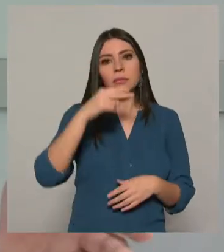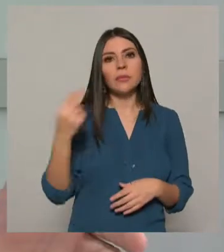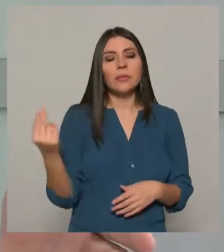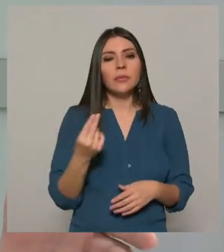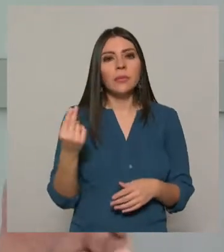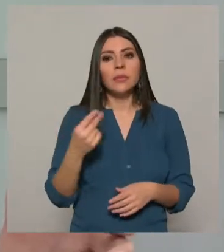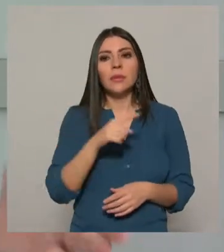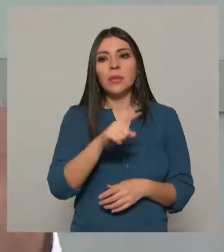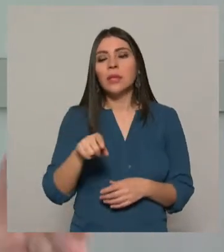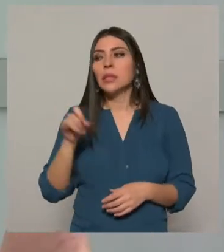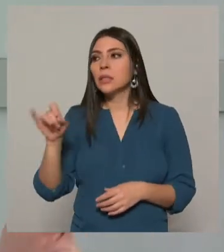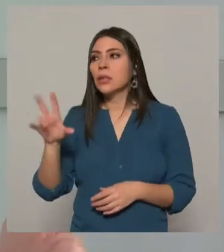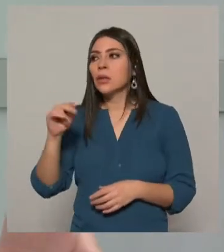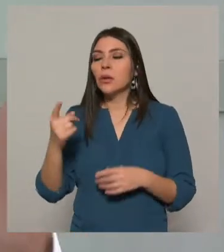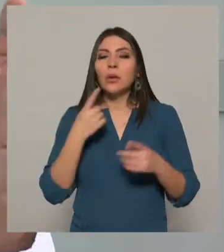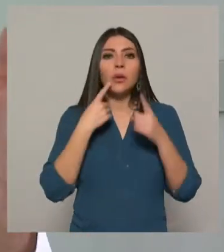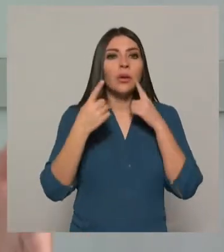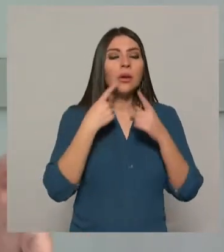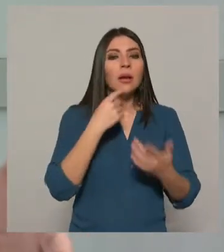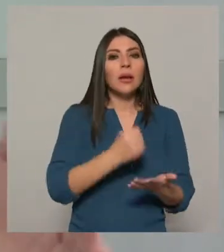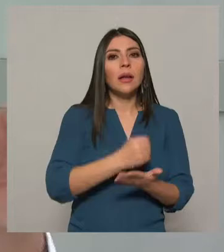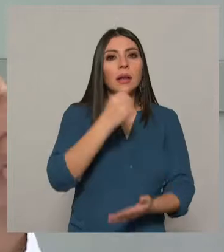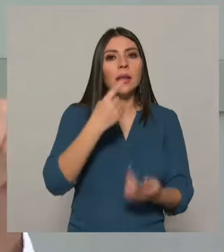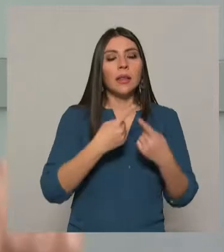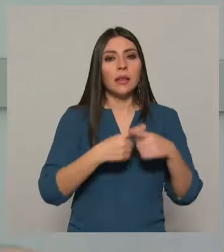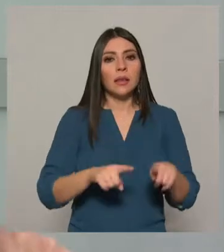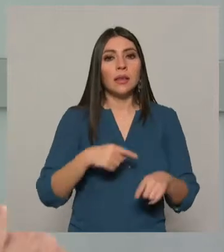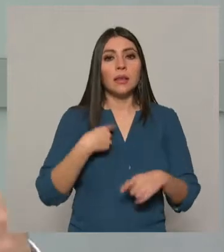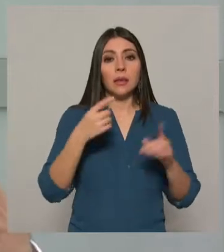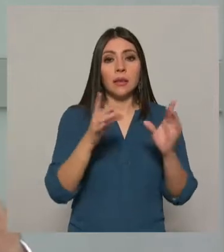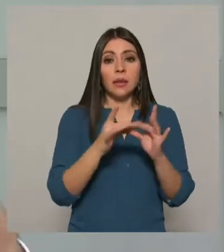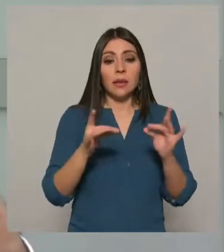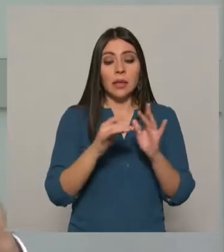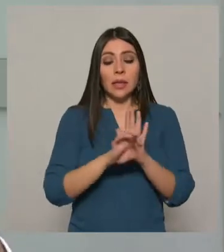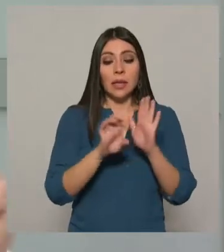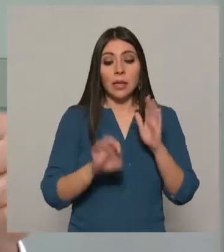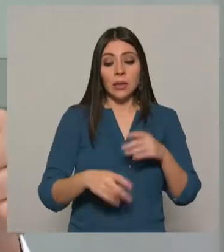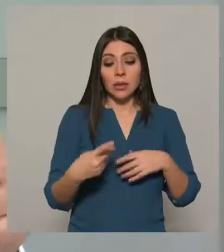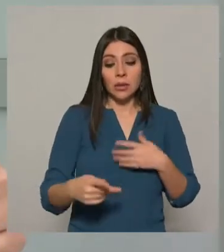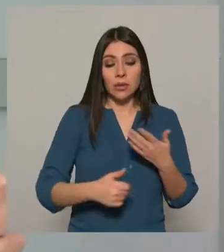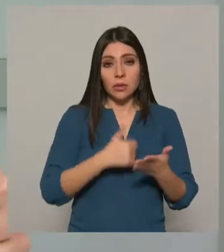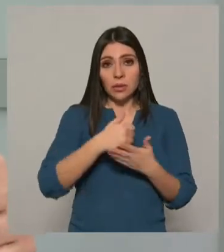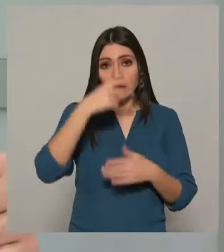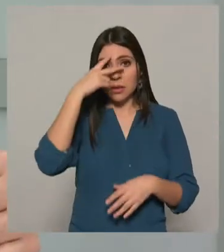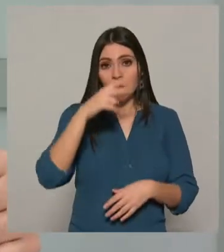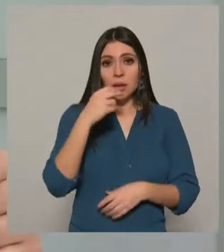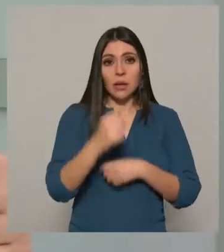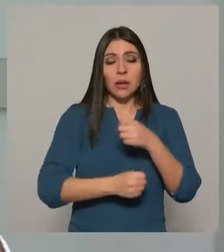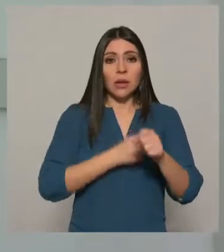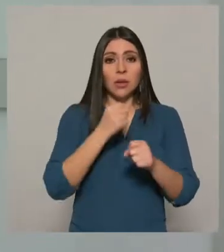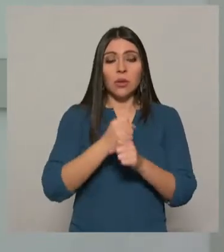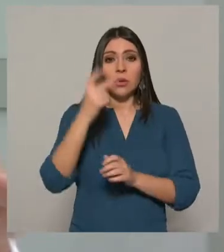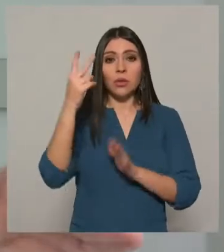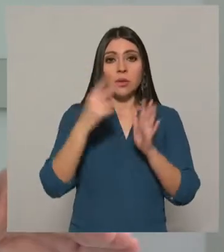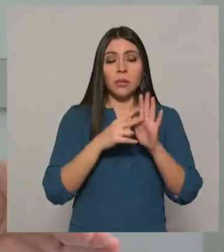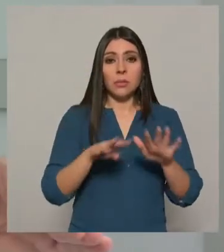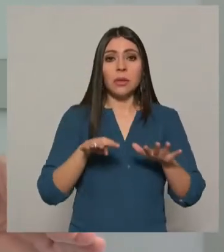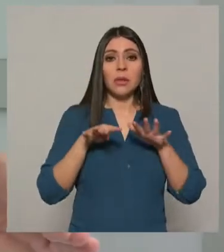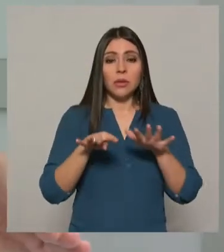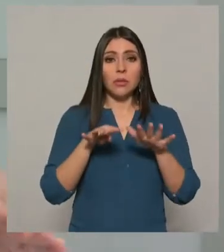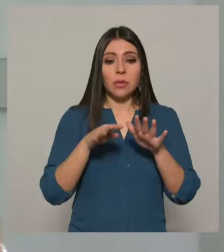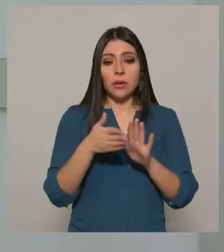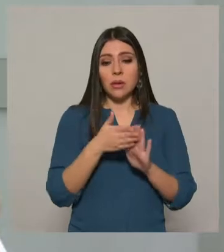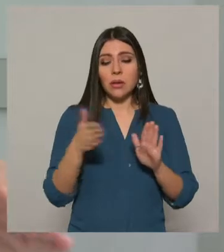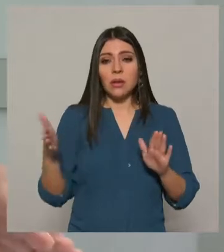de aprobación distinta. Debo de señalar y reiterar, para el caso de la Ciudad de México, en 2019 terminamos con